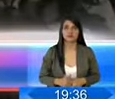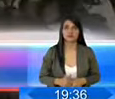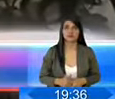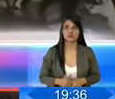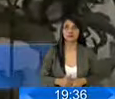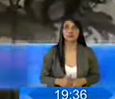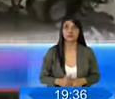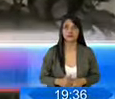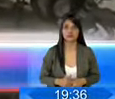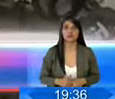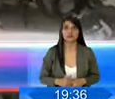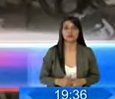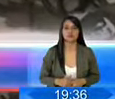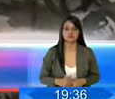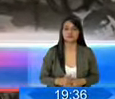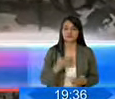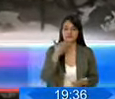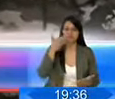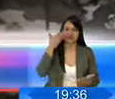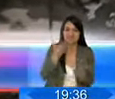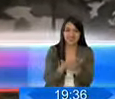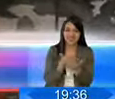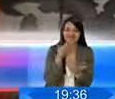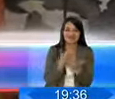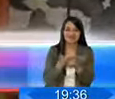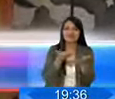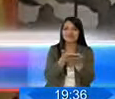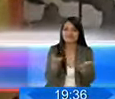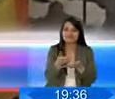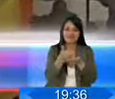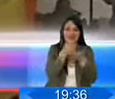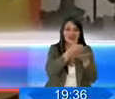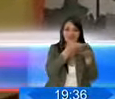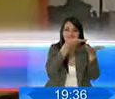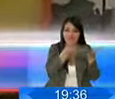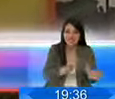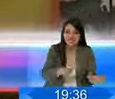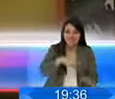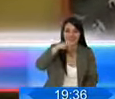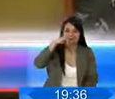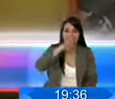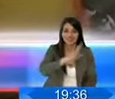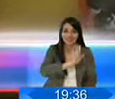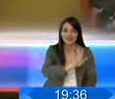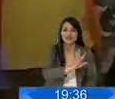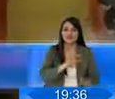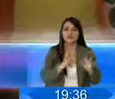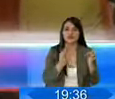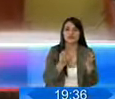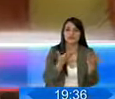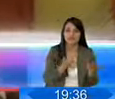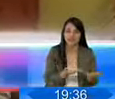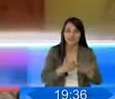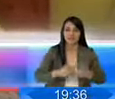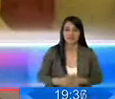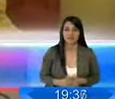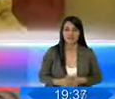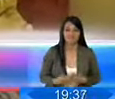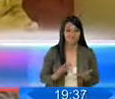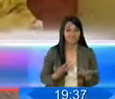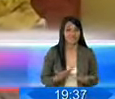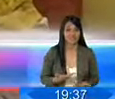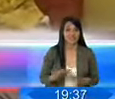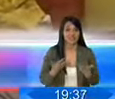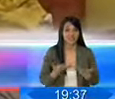Nosotros estamos inmensamente agradecidos por toda la ayuda que ustedes han hecho llegar a la familia de Michael. Aún estamos a la espera de que